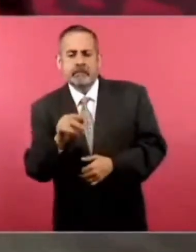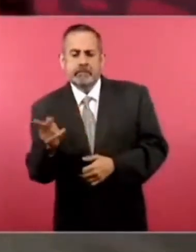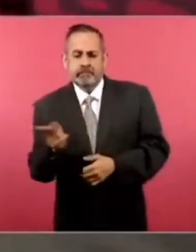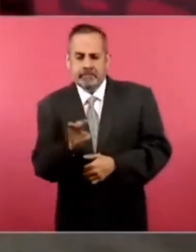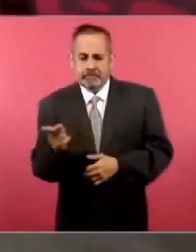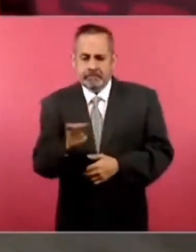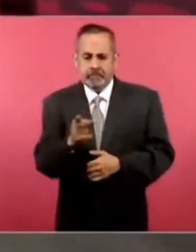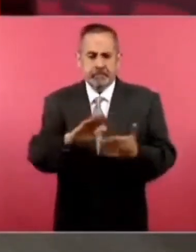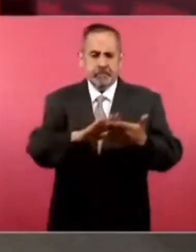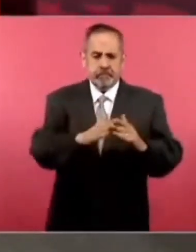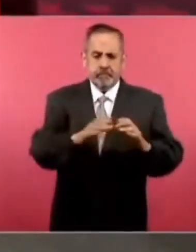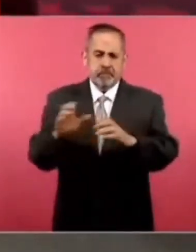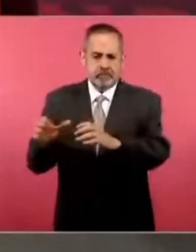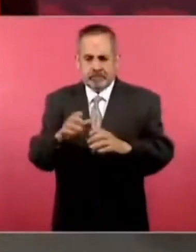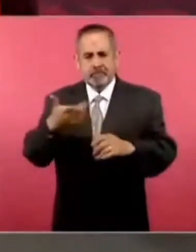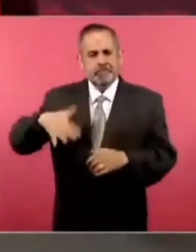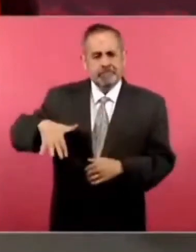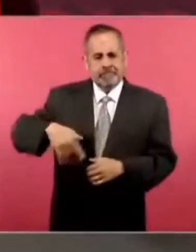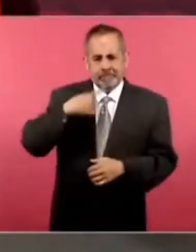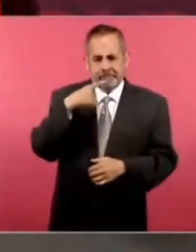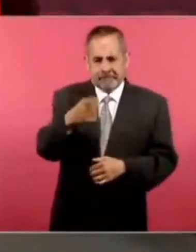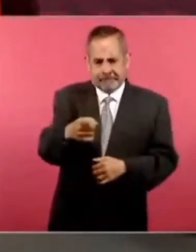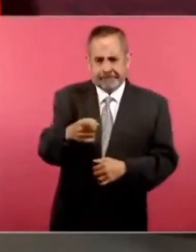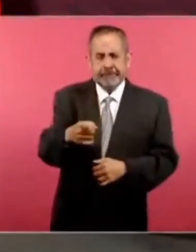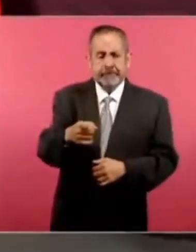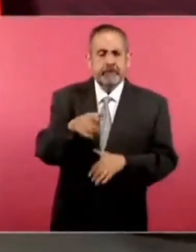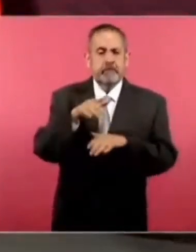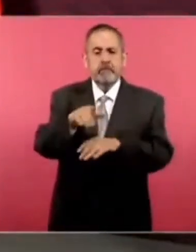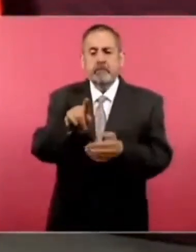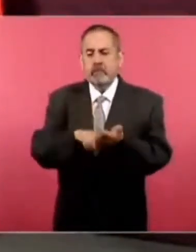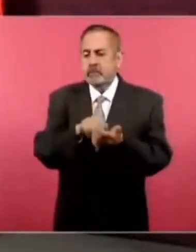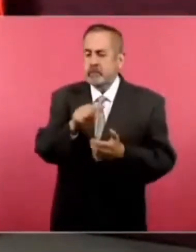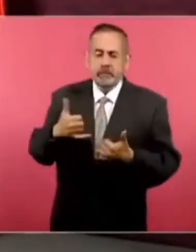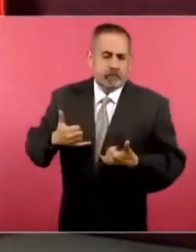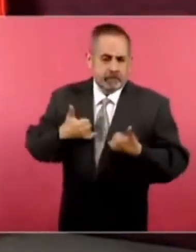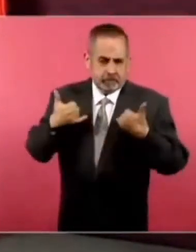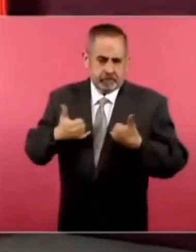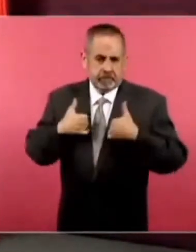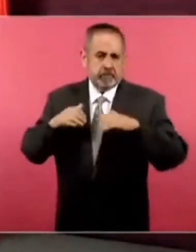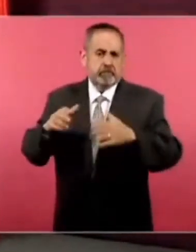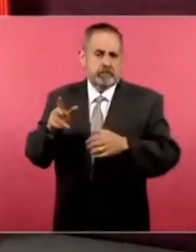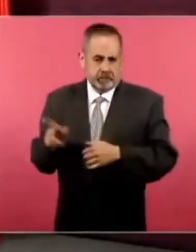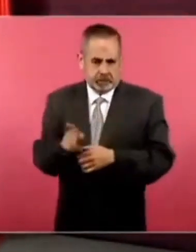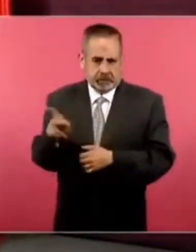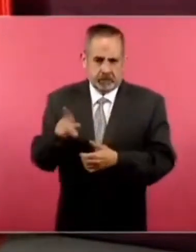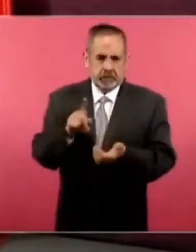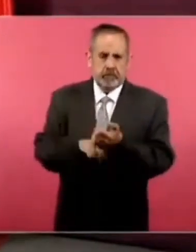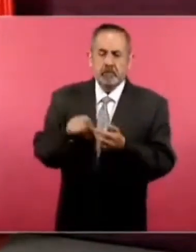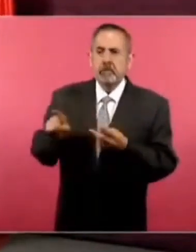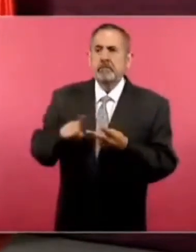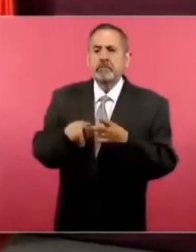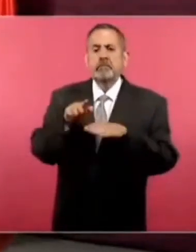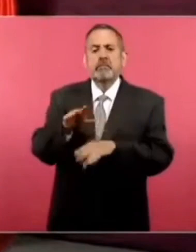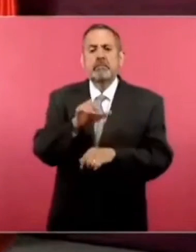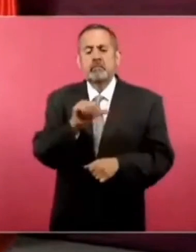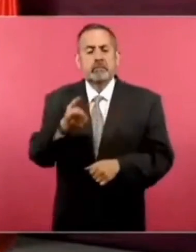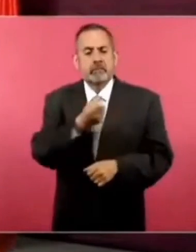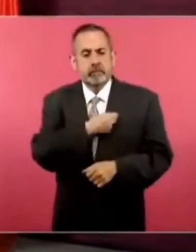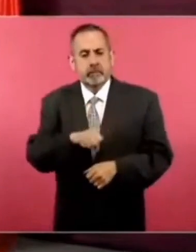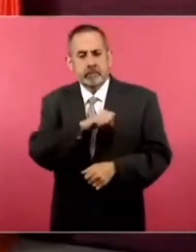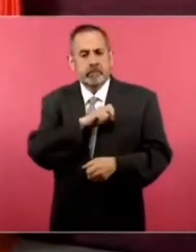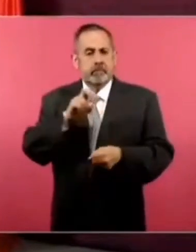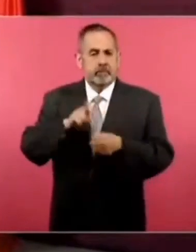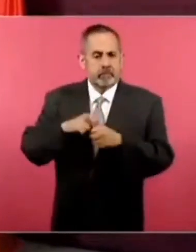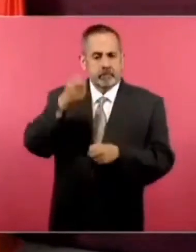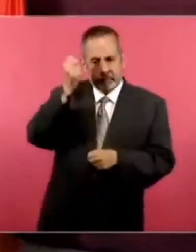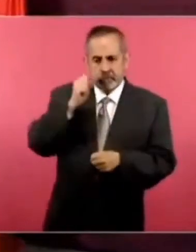las dos peticiones, lo que tiene que ver con los jóvenes de Choi y lo de salud en